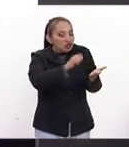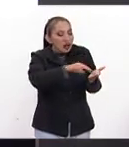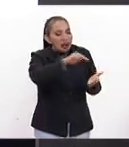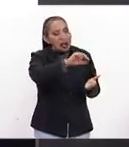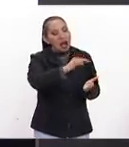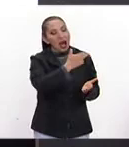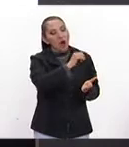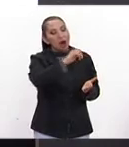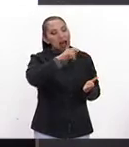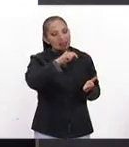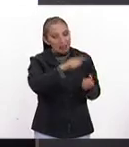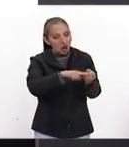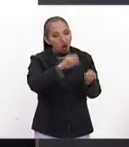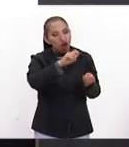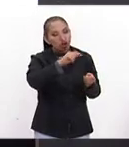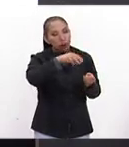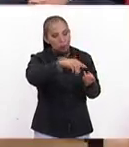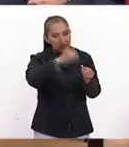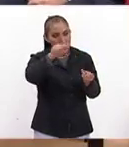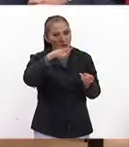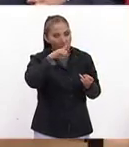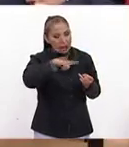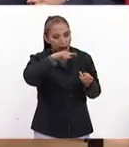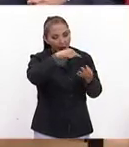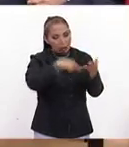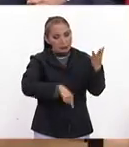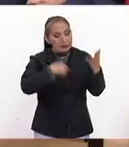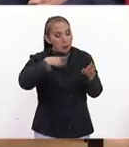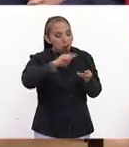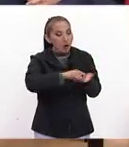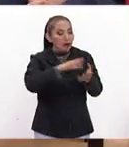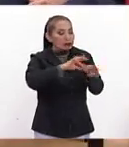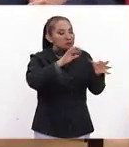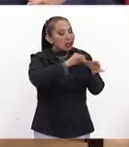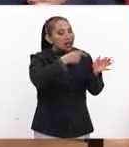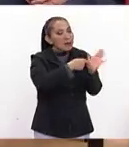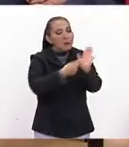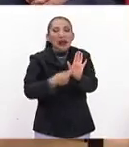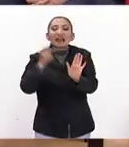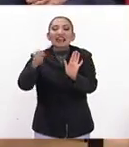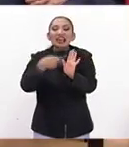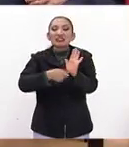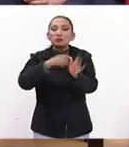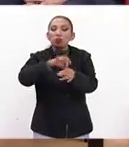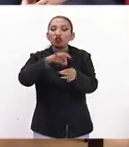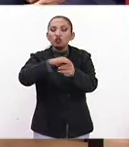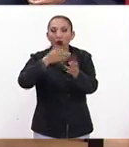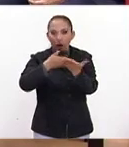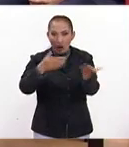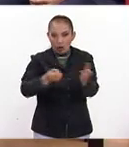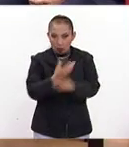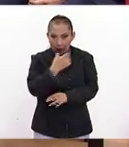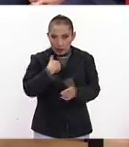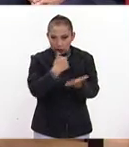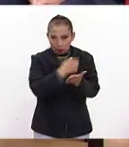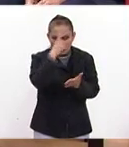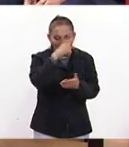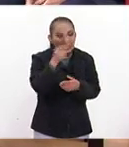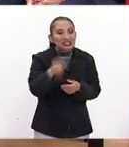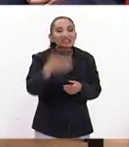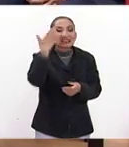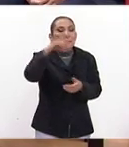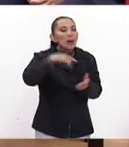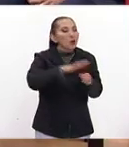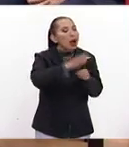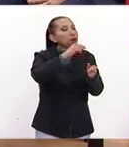náhuatl, al otomí, a todas estas lenguas, de los instructivos para votar, de ahora con la nueva composición política de la Ciudad de México, saber qué es lo que se va